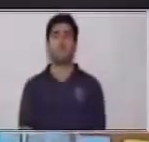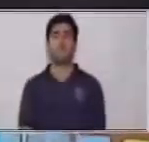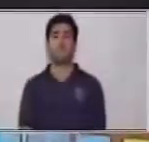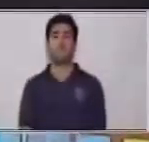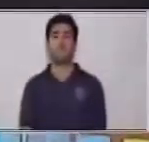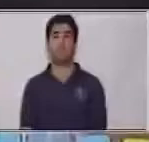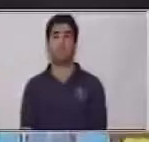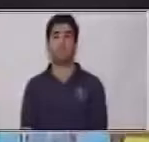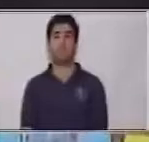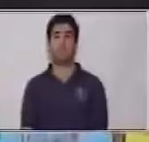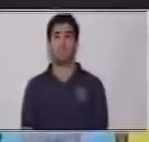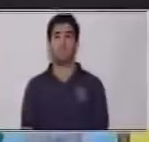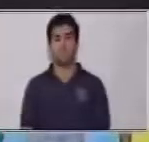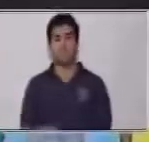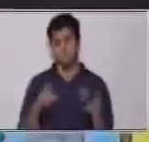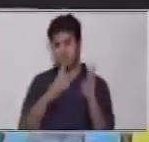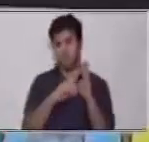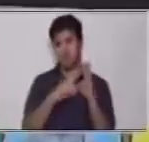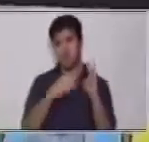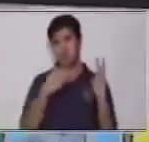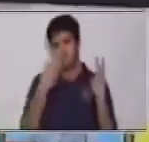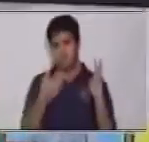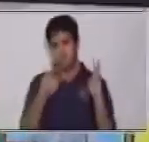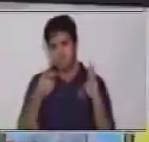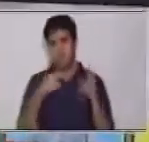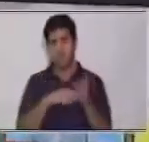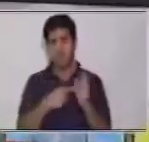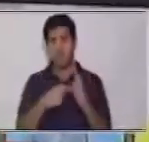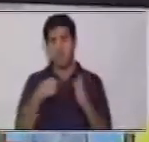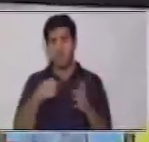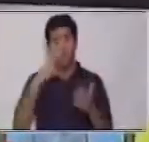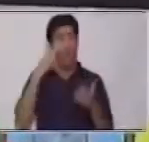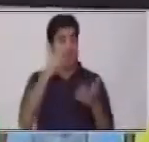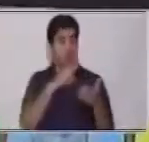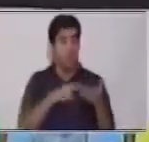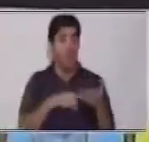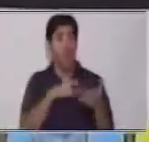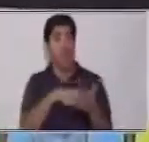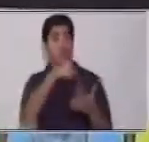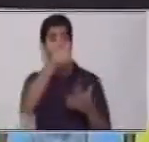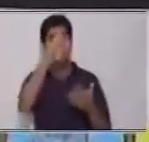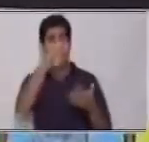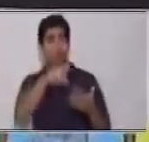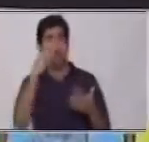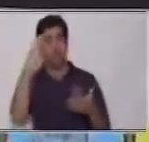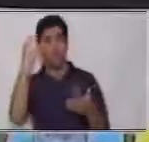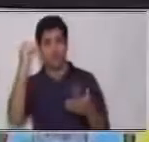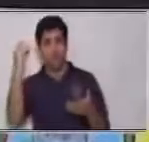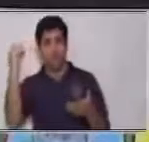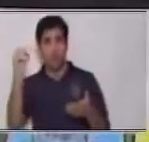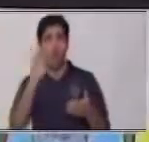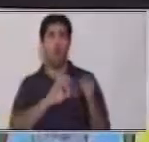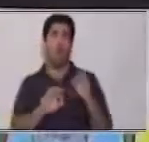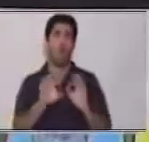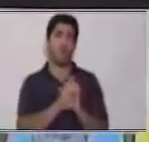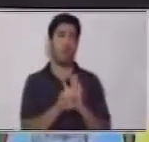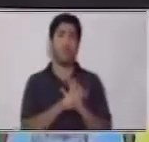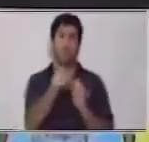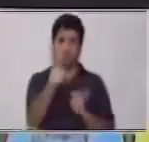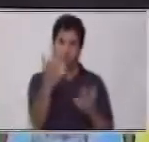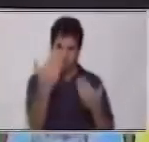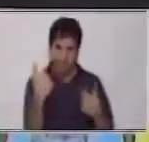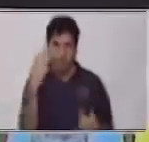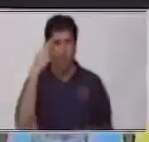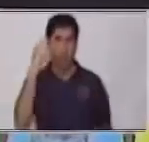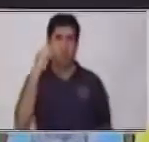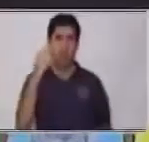estudios. Muy fácil de entender un texto argumentativo. Cuando a usted le dicen, argumente su respuesta, no es solo de dar una